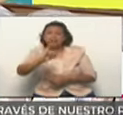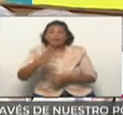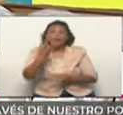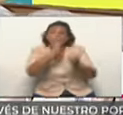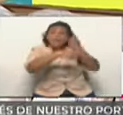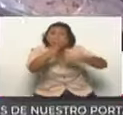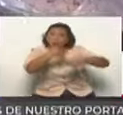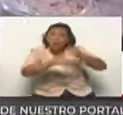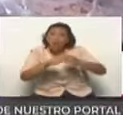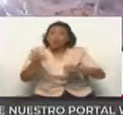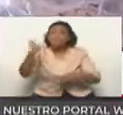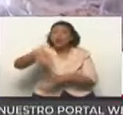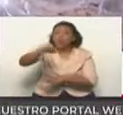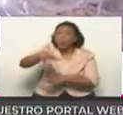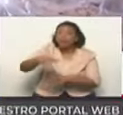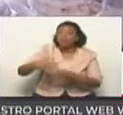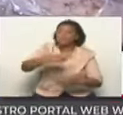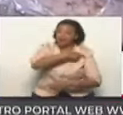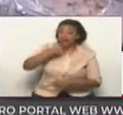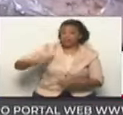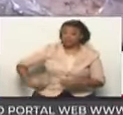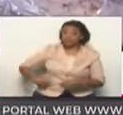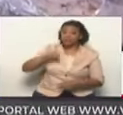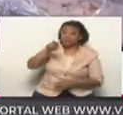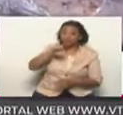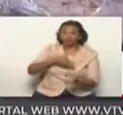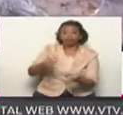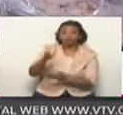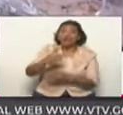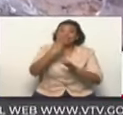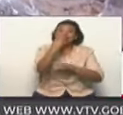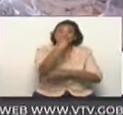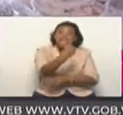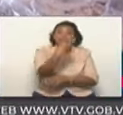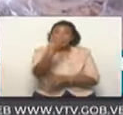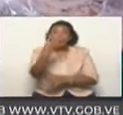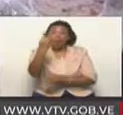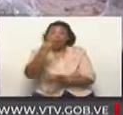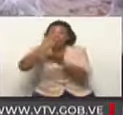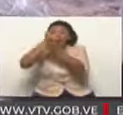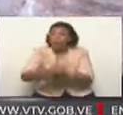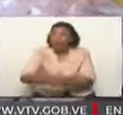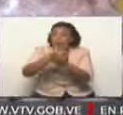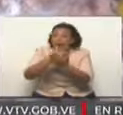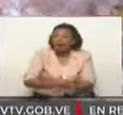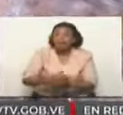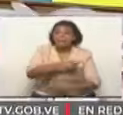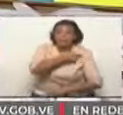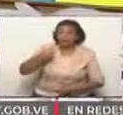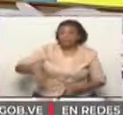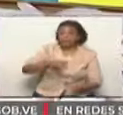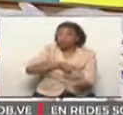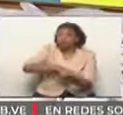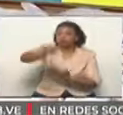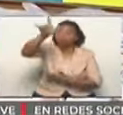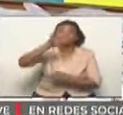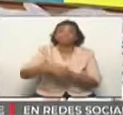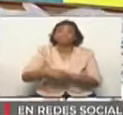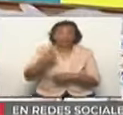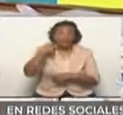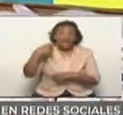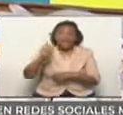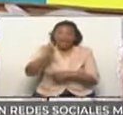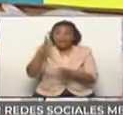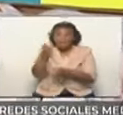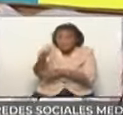exportado, ¿para dónde? Para China, presidente. Para China. 140 toneladas. Langostino salvaje, ¿correcto? El